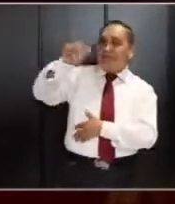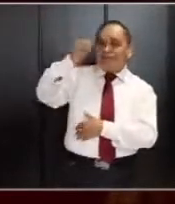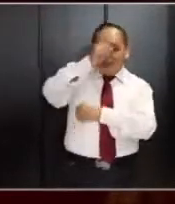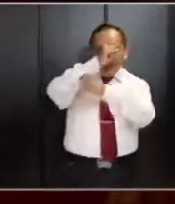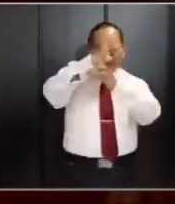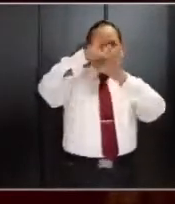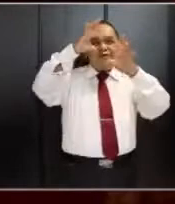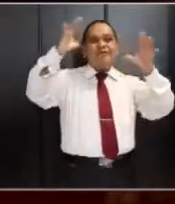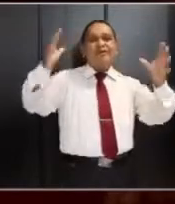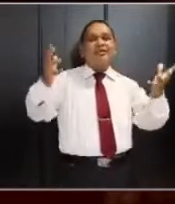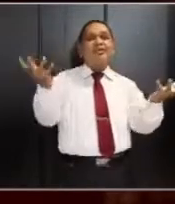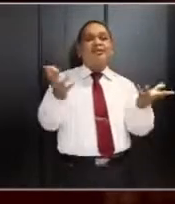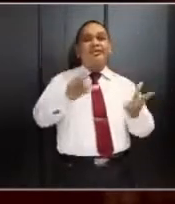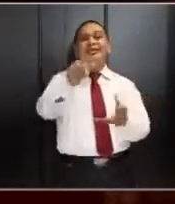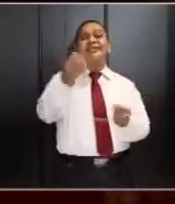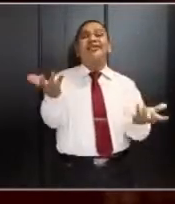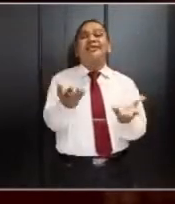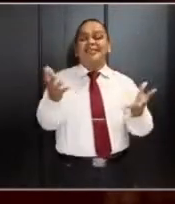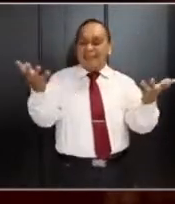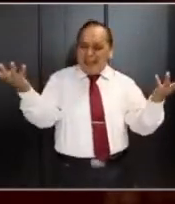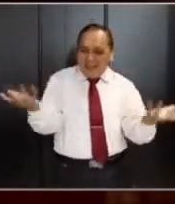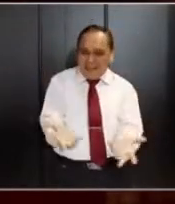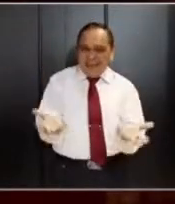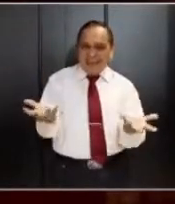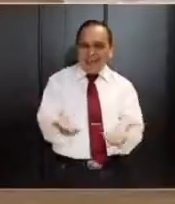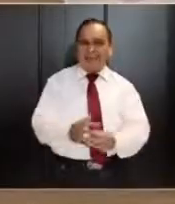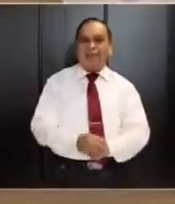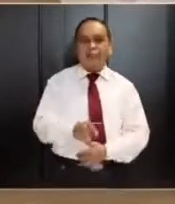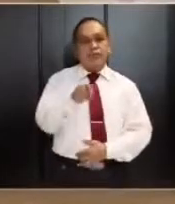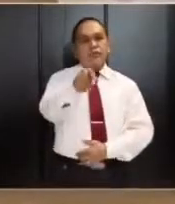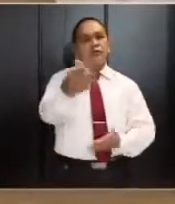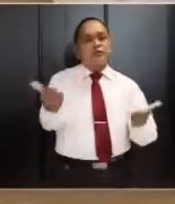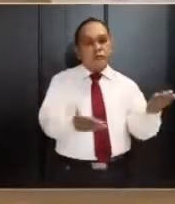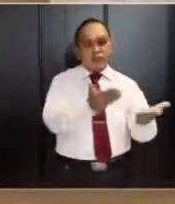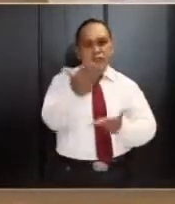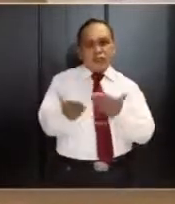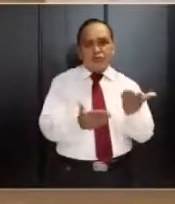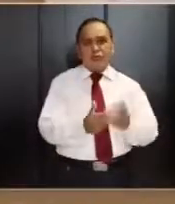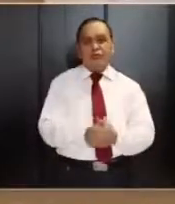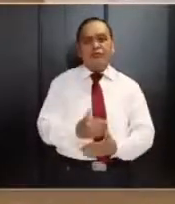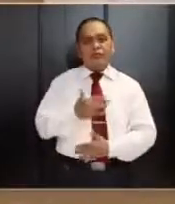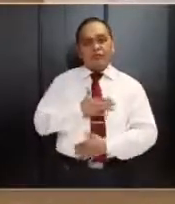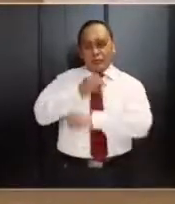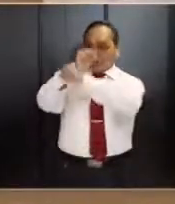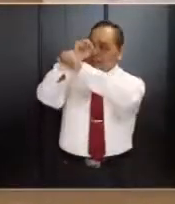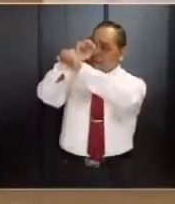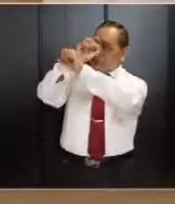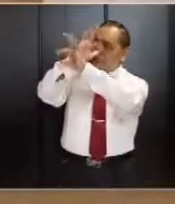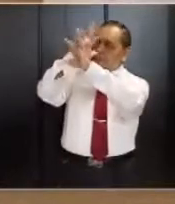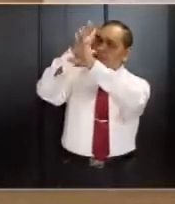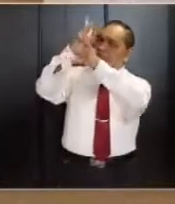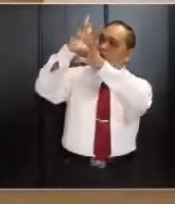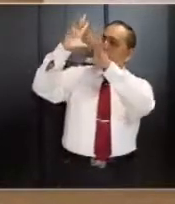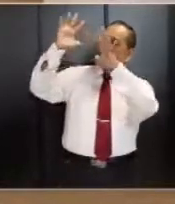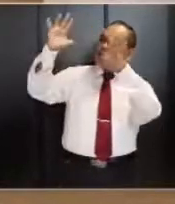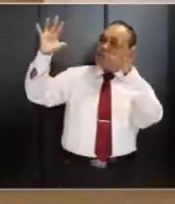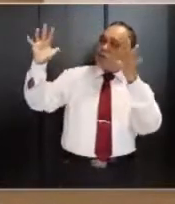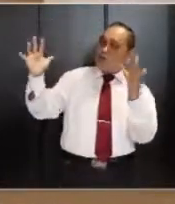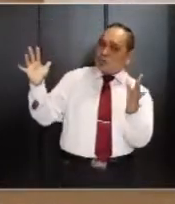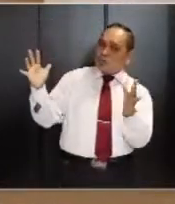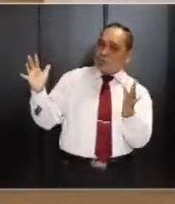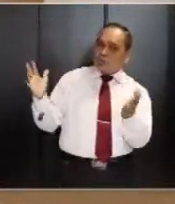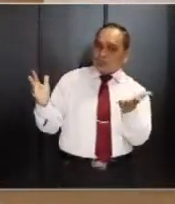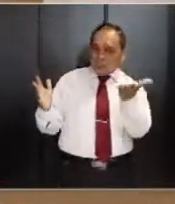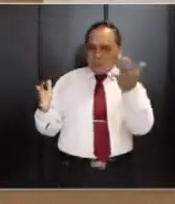luego hay que hacerlo. ¿Y cómo qué te gustaría estudiar? Yo soñaba muchas cosas, licenciada. Muchas cosas. Pero estás